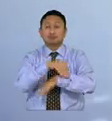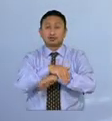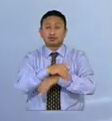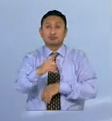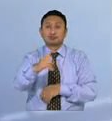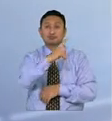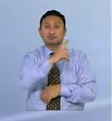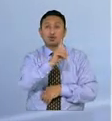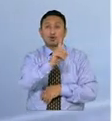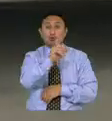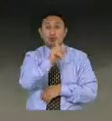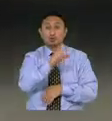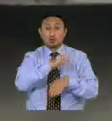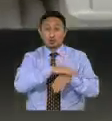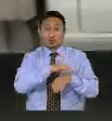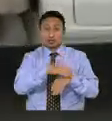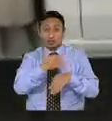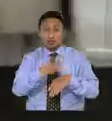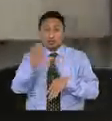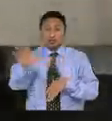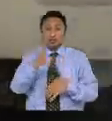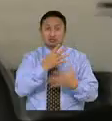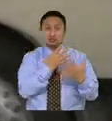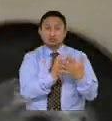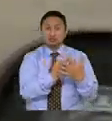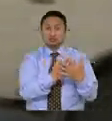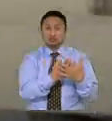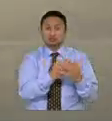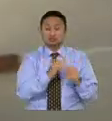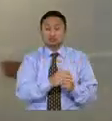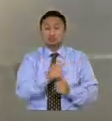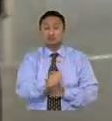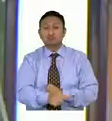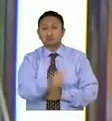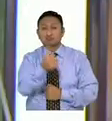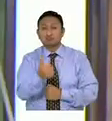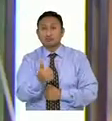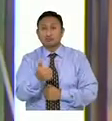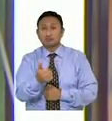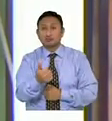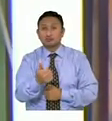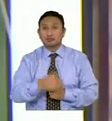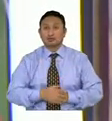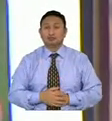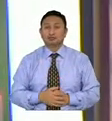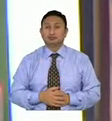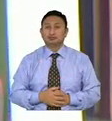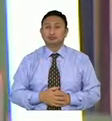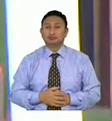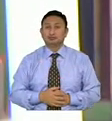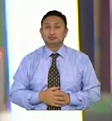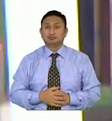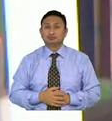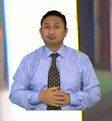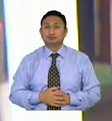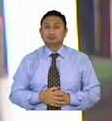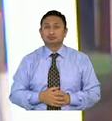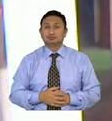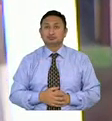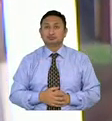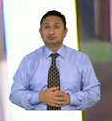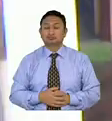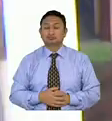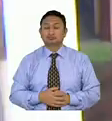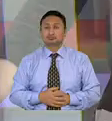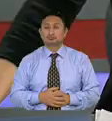detenido uno de los presuntos involucrados. Al otro lo pusieron en capítulo. Informó Jorge